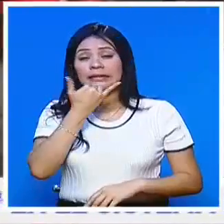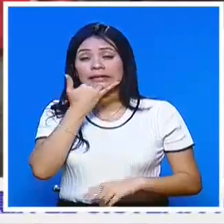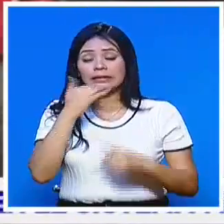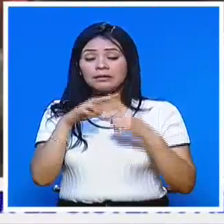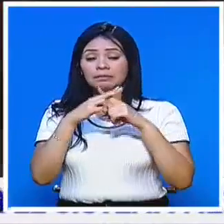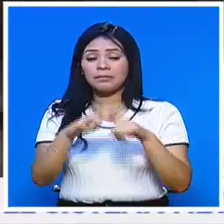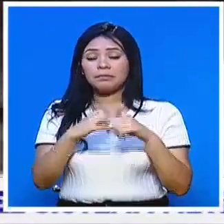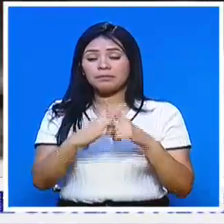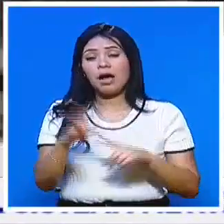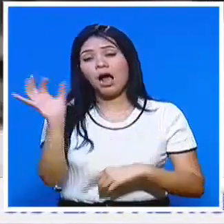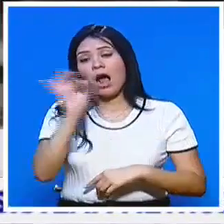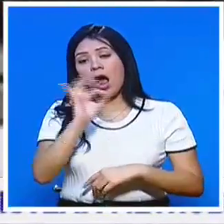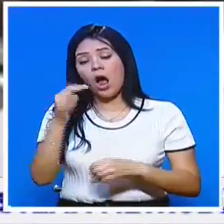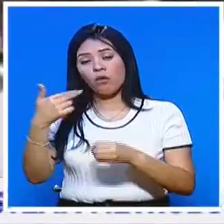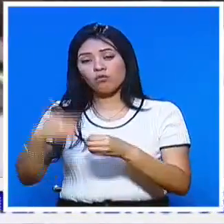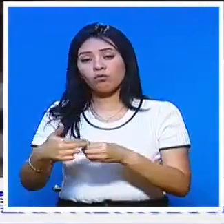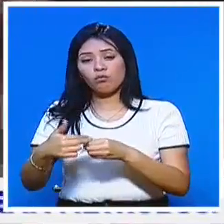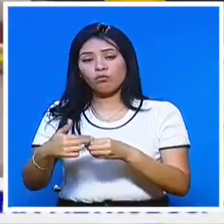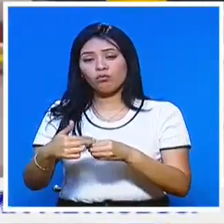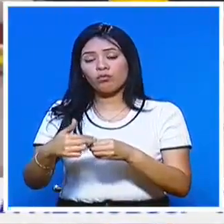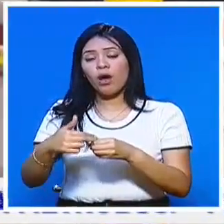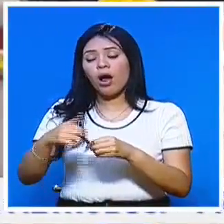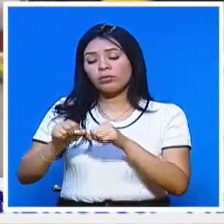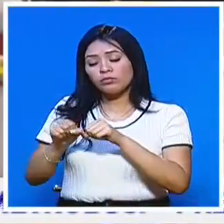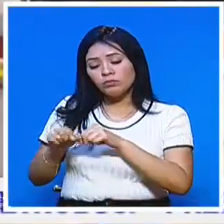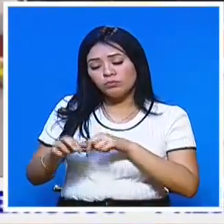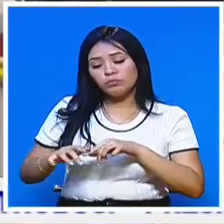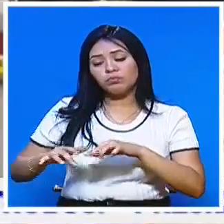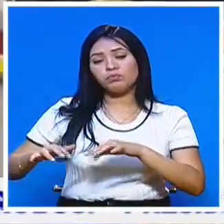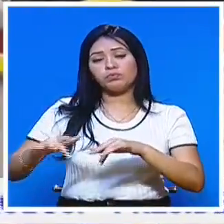un derrame mientras una gandola descargaba